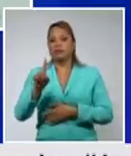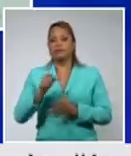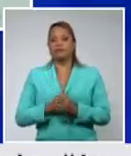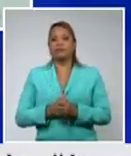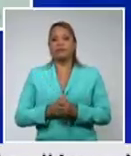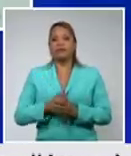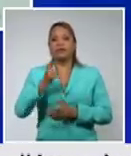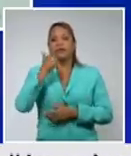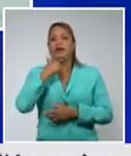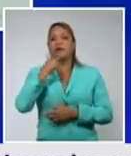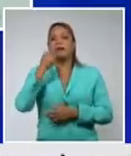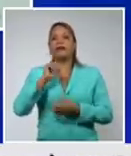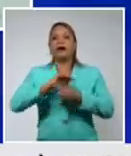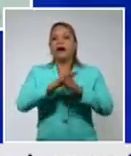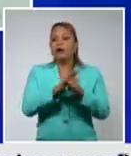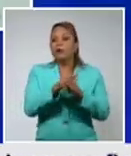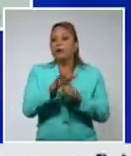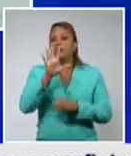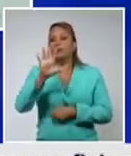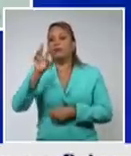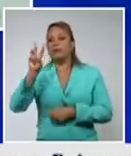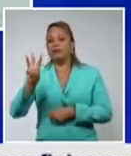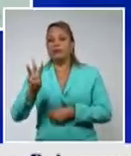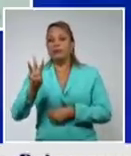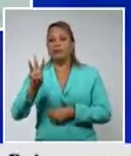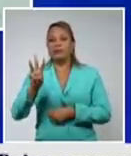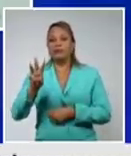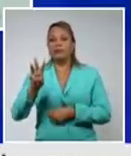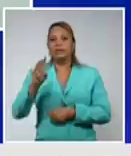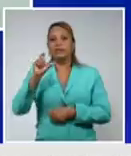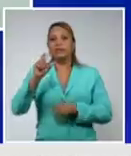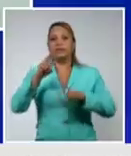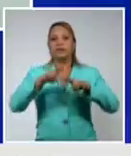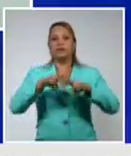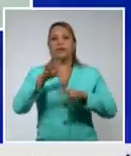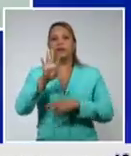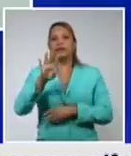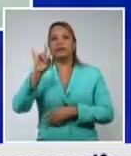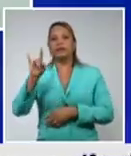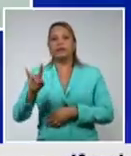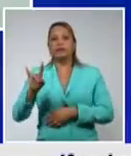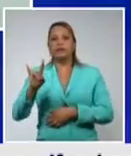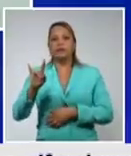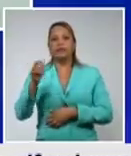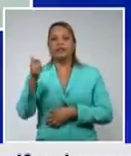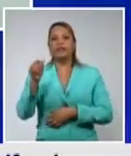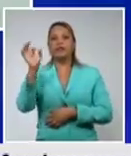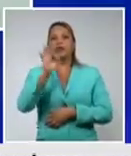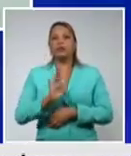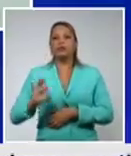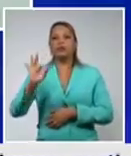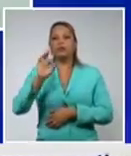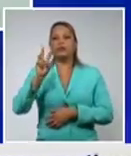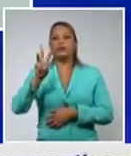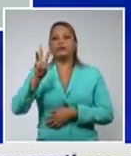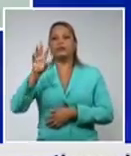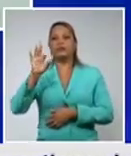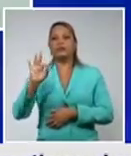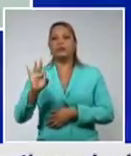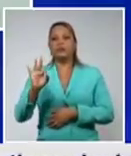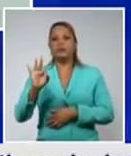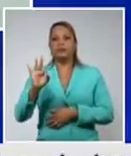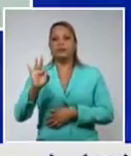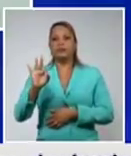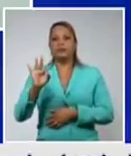Arroyo Naranjo 53, Centro Habana 49, 10 de octubre 38,